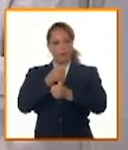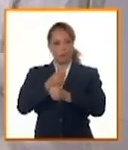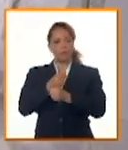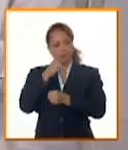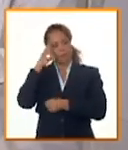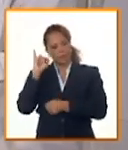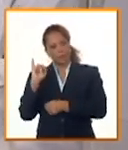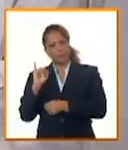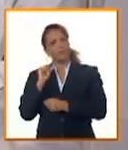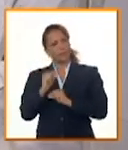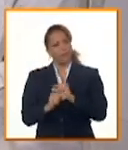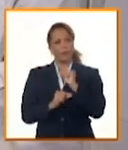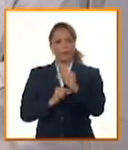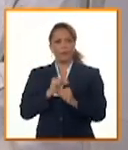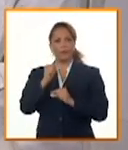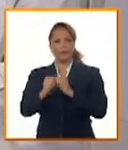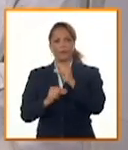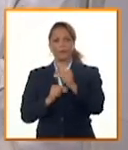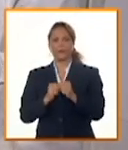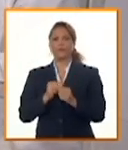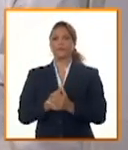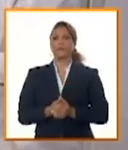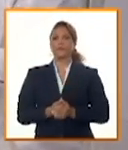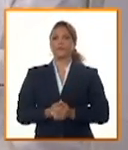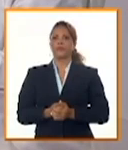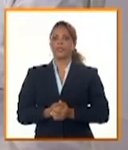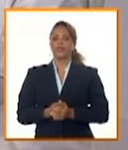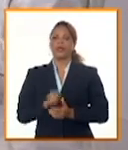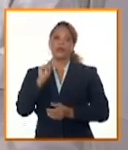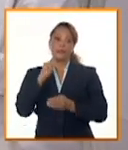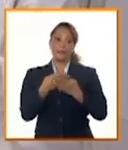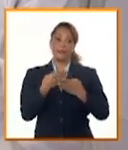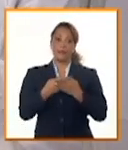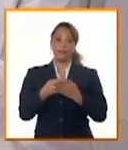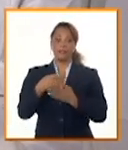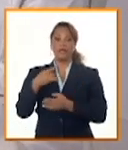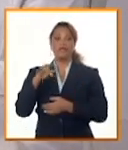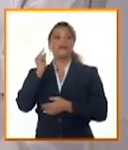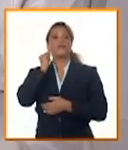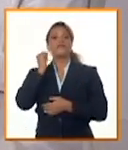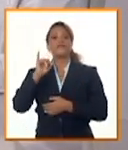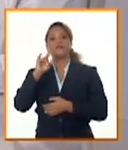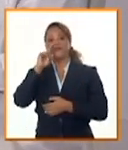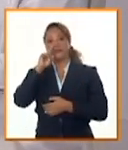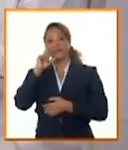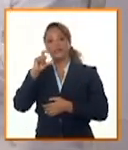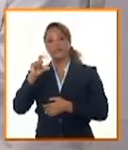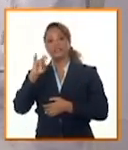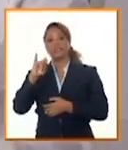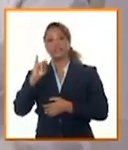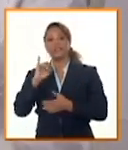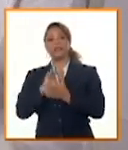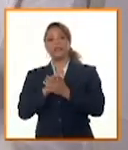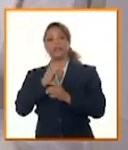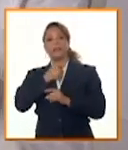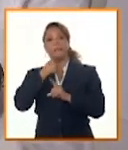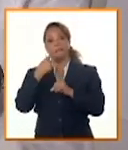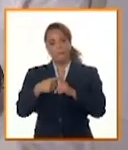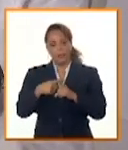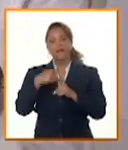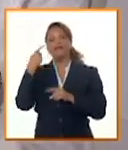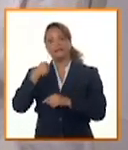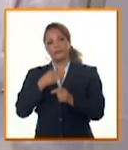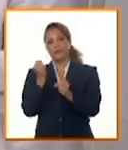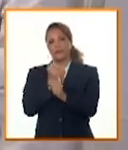post Sí ahí los compañeros vienen trabajando con un grupo de entidades con los propios bancos que tenemos que también modernizar en nuestras cajas